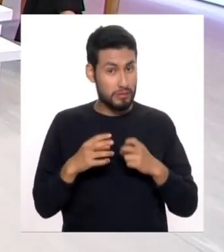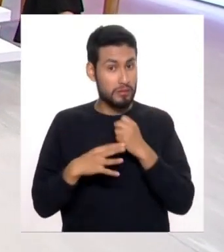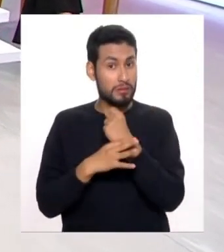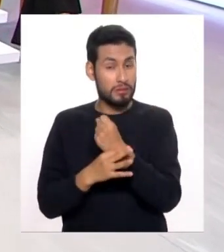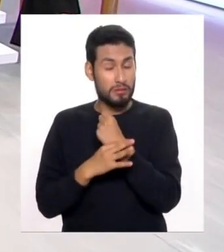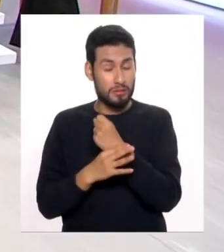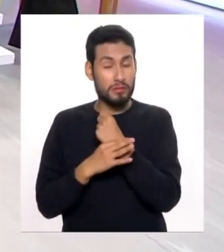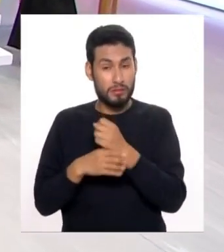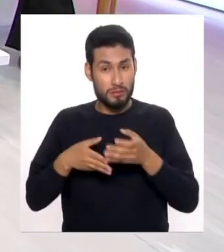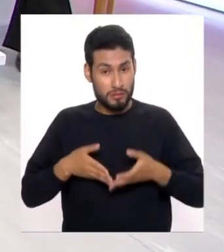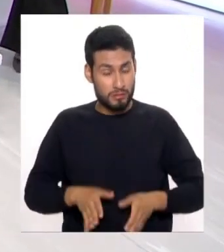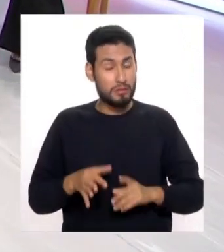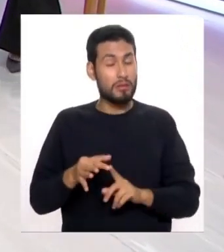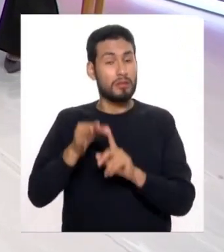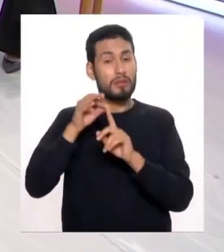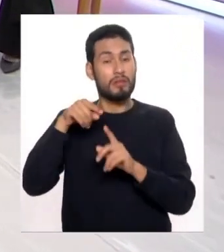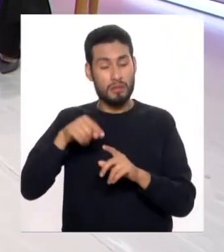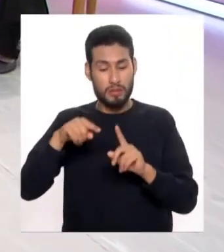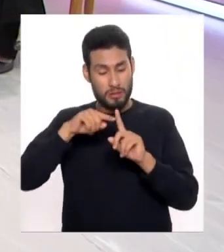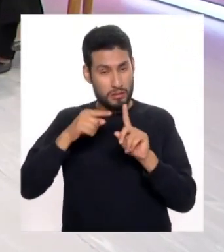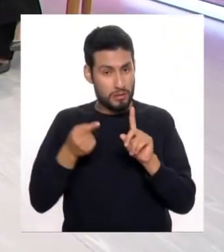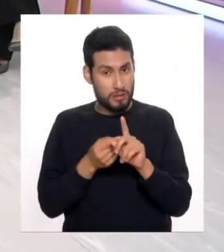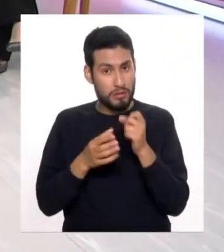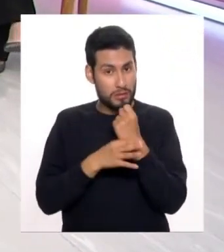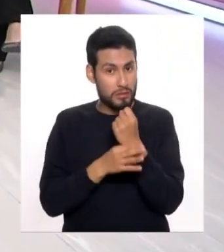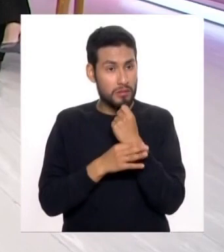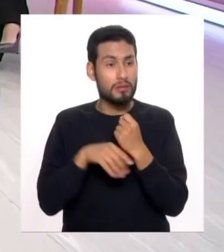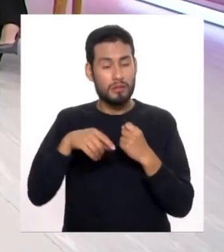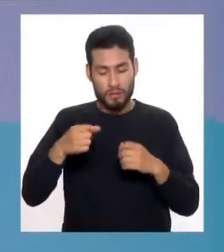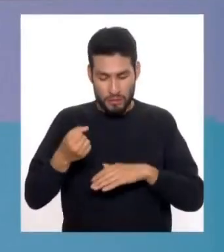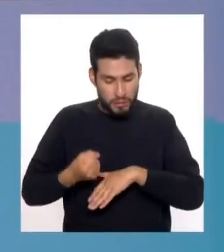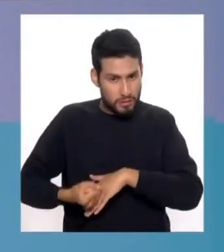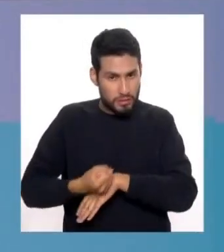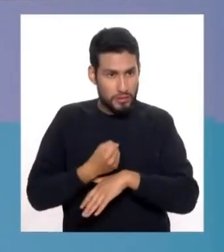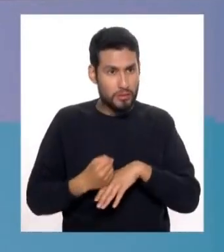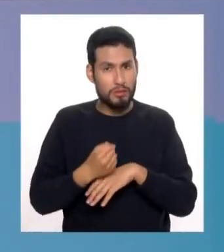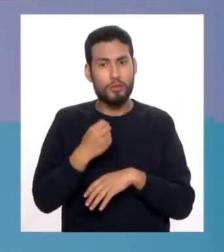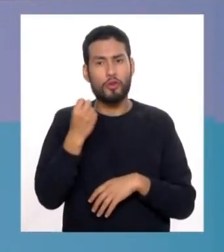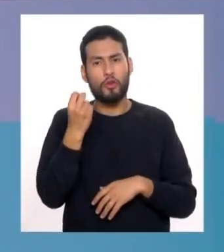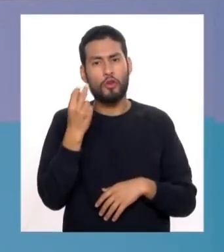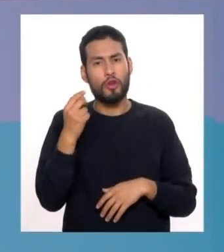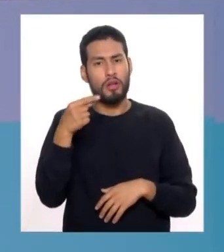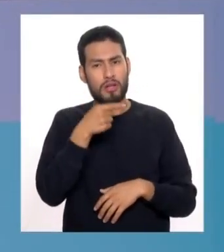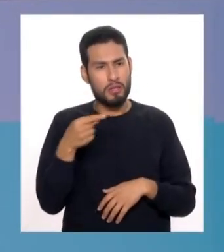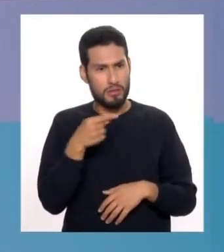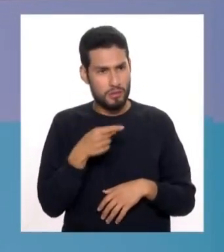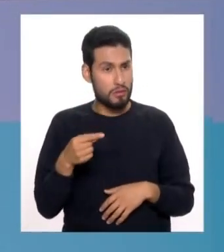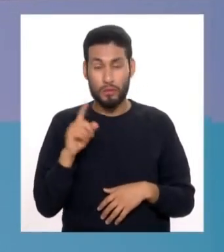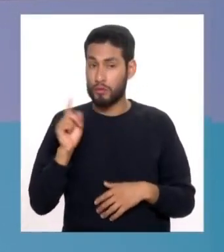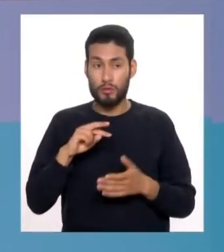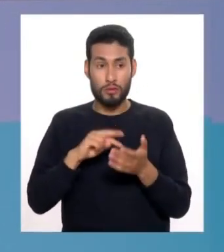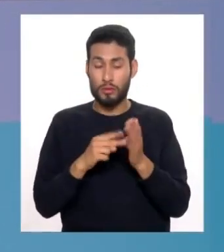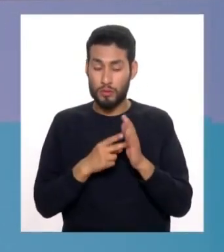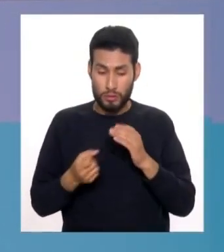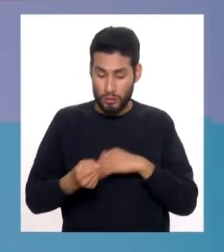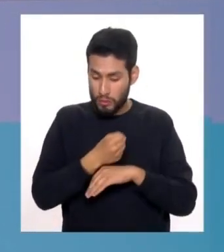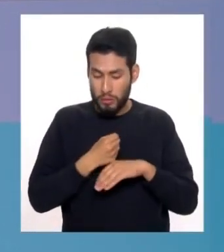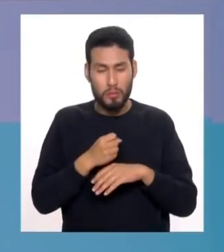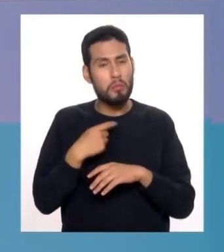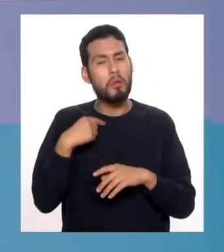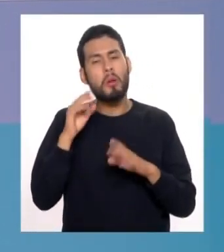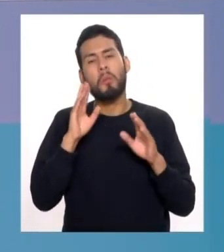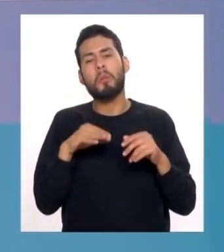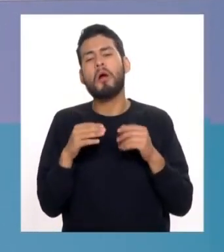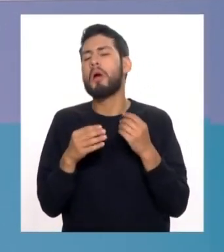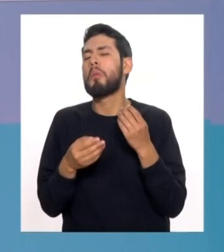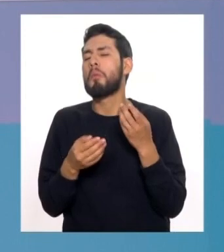médico ginecólogo especialista en medicina fetal en la ecografía de las 12 semanas. Eso sí. Que no solamente es una evaluación técnica, sino